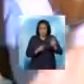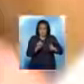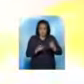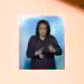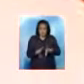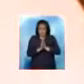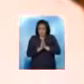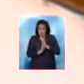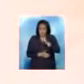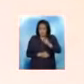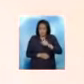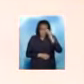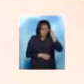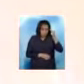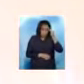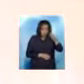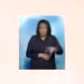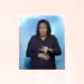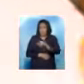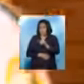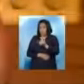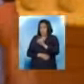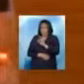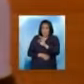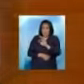pedían a viva voz un saludo de Luis Suárez.